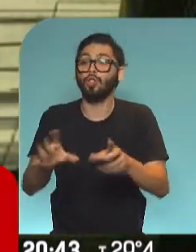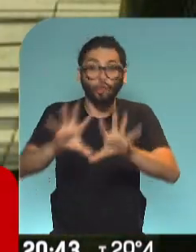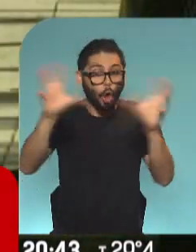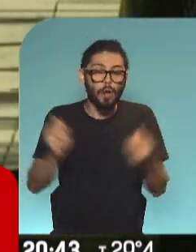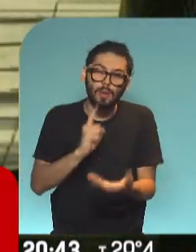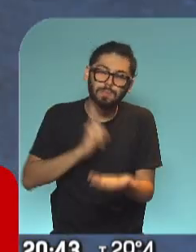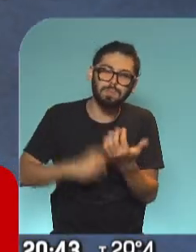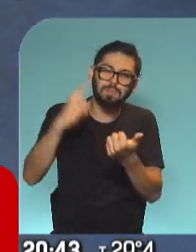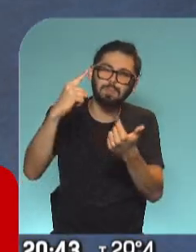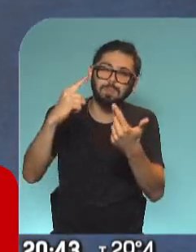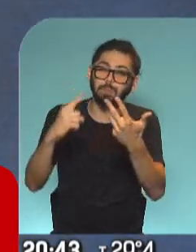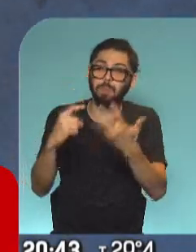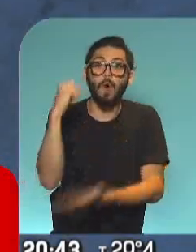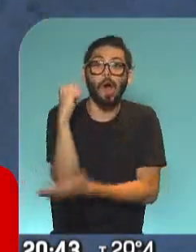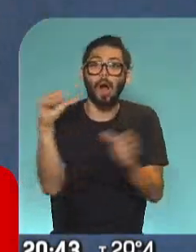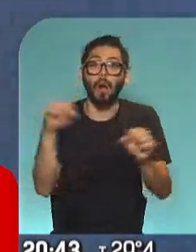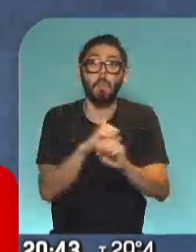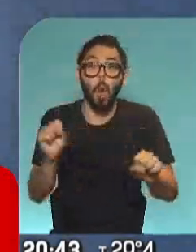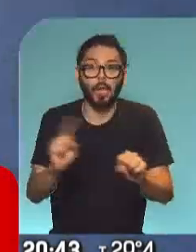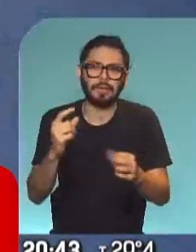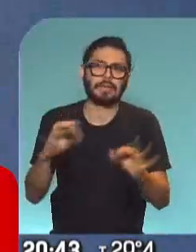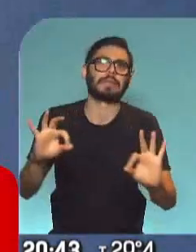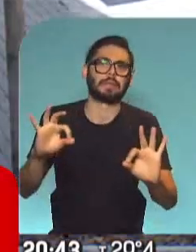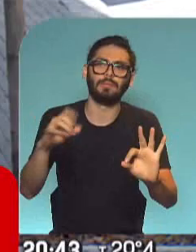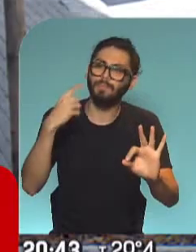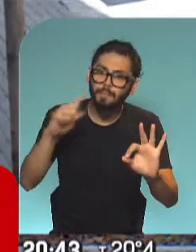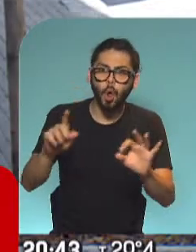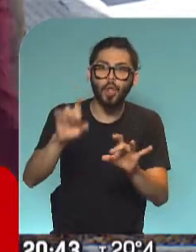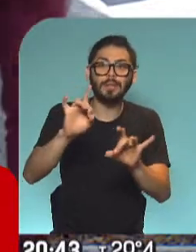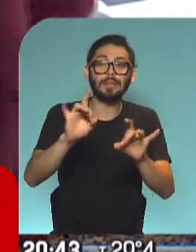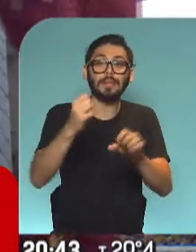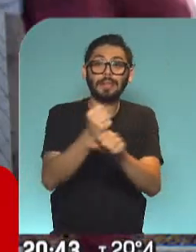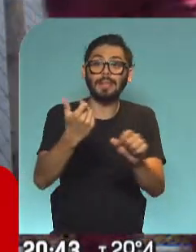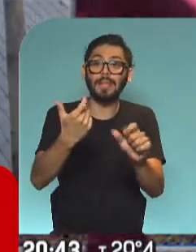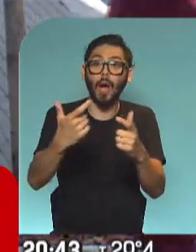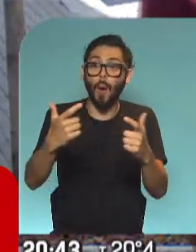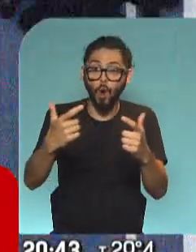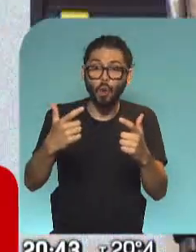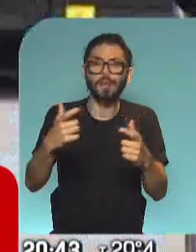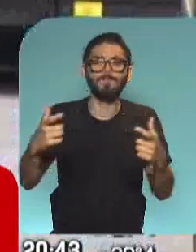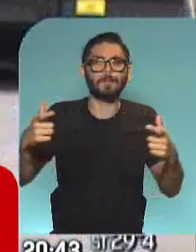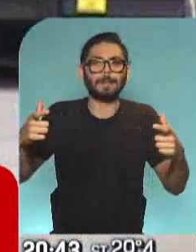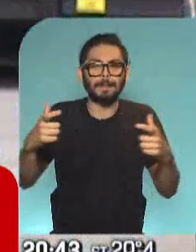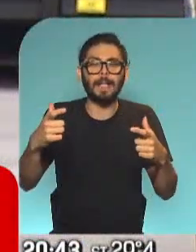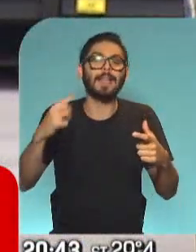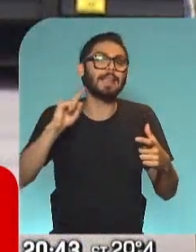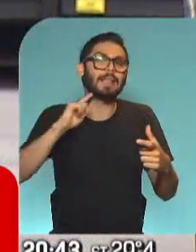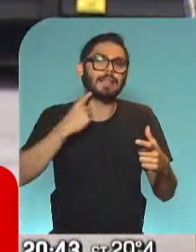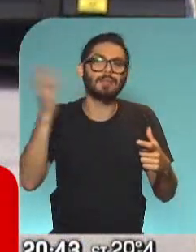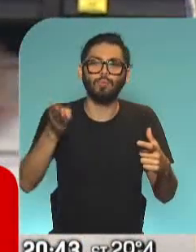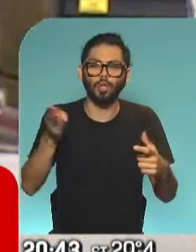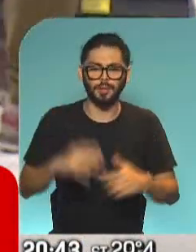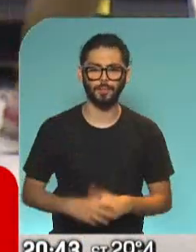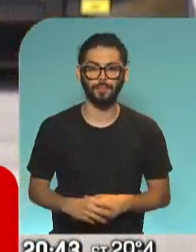de la actividad, la tasa de desocupación se ubicó en un 13% en el segundo trimestre del año. Para promover el consumo